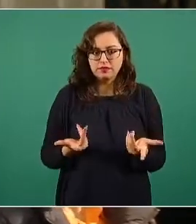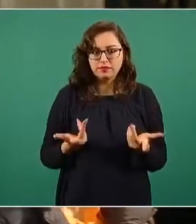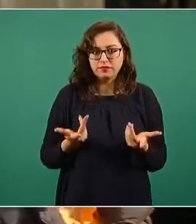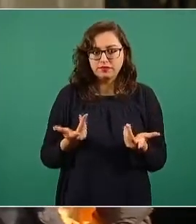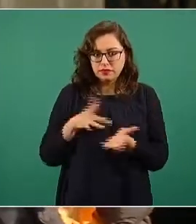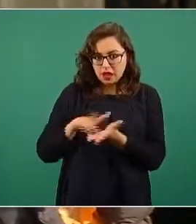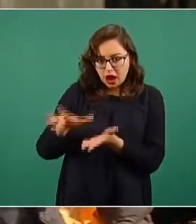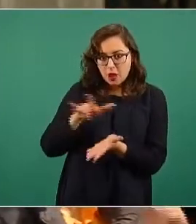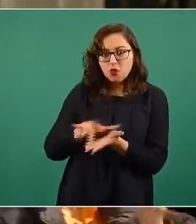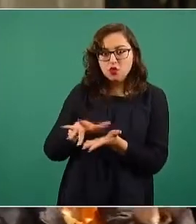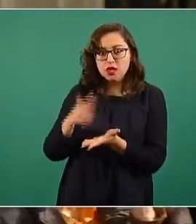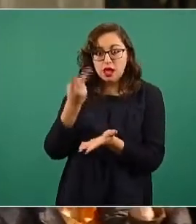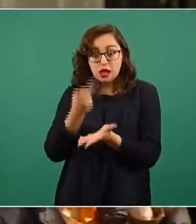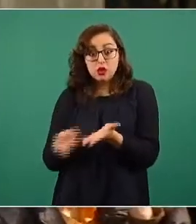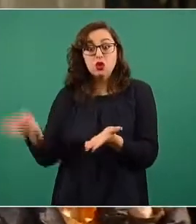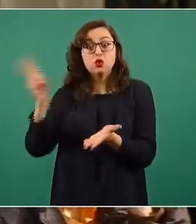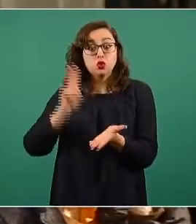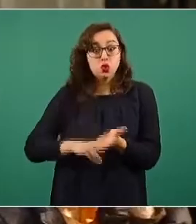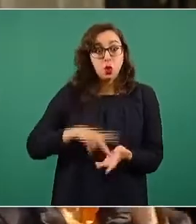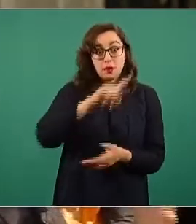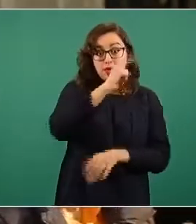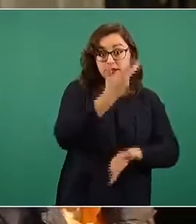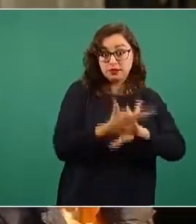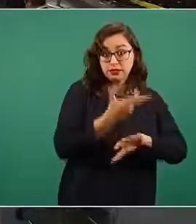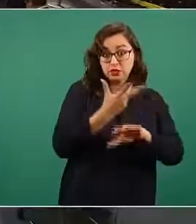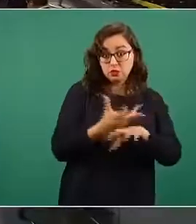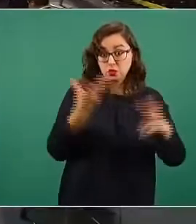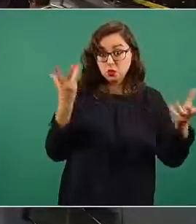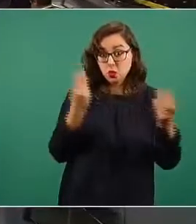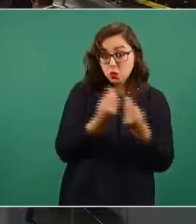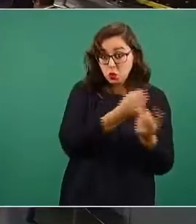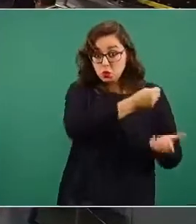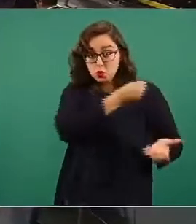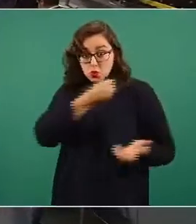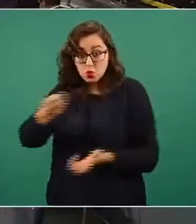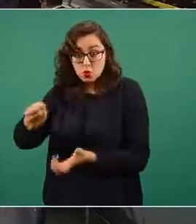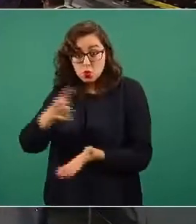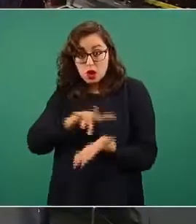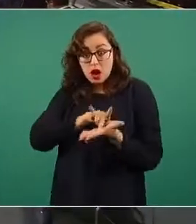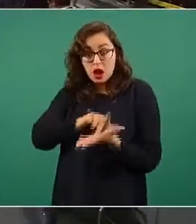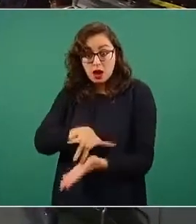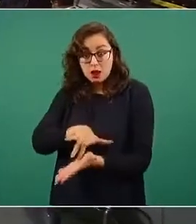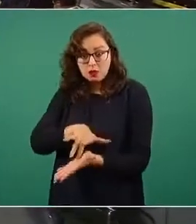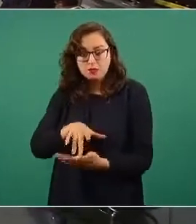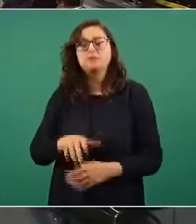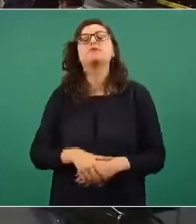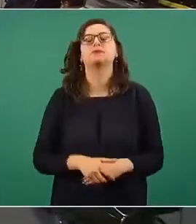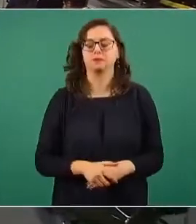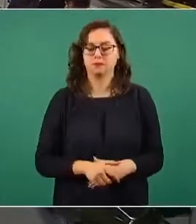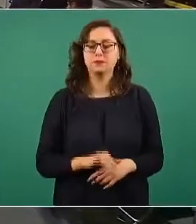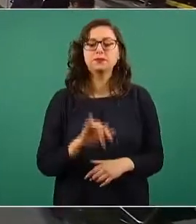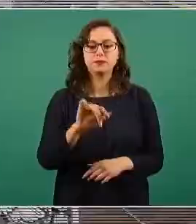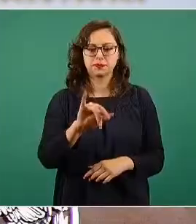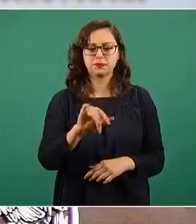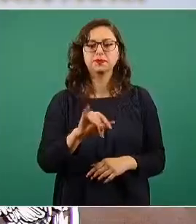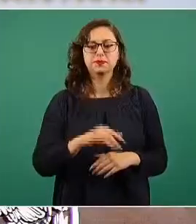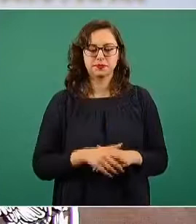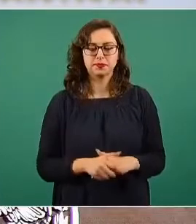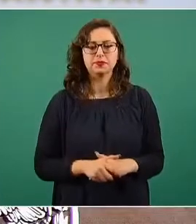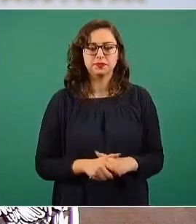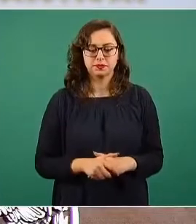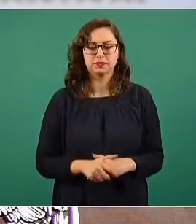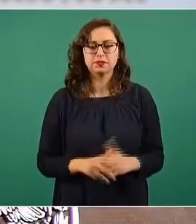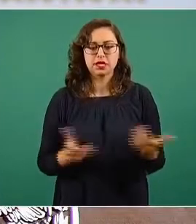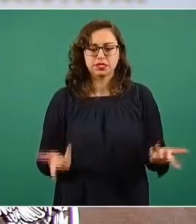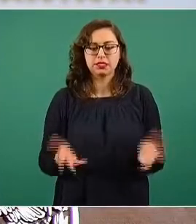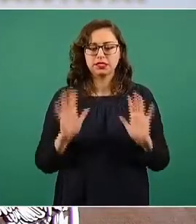tema aunado al proyecto que tiene el presidente Biden? Gracias, sí, secretario. Sí, tenemos, se conformó Amexid precisamente